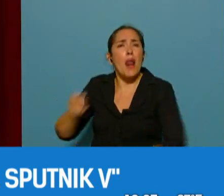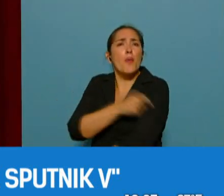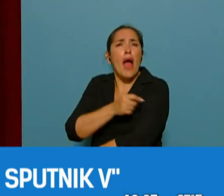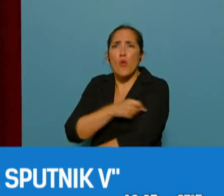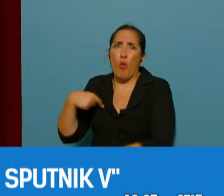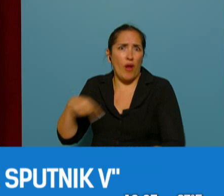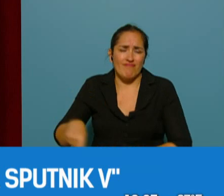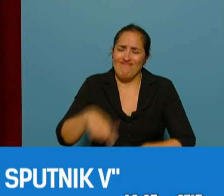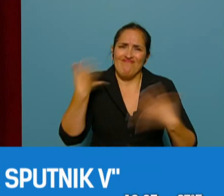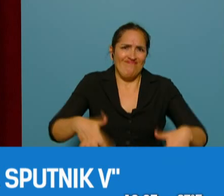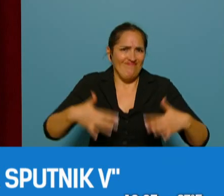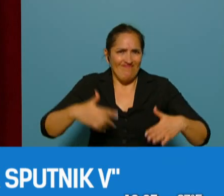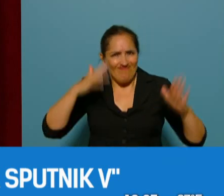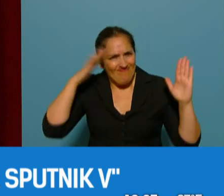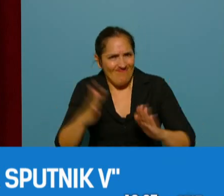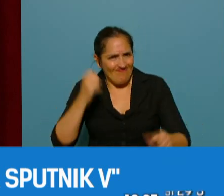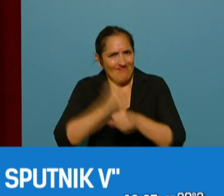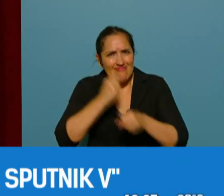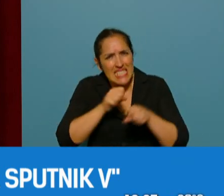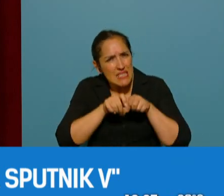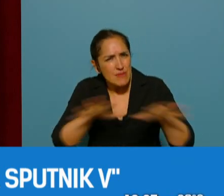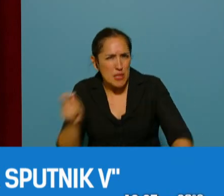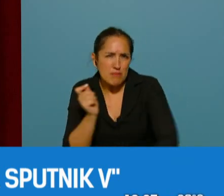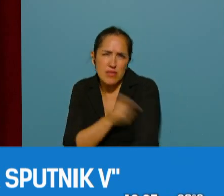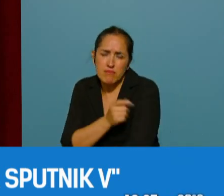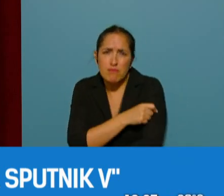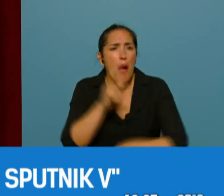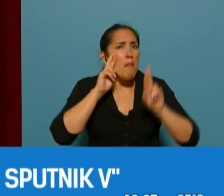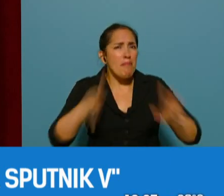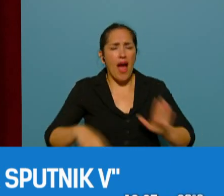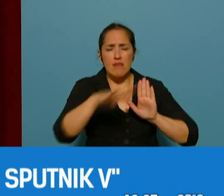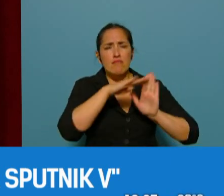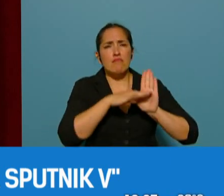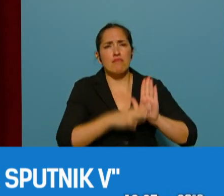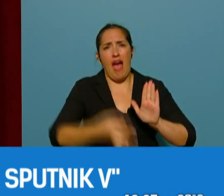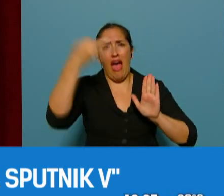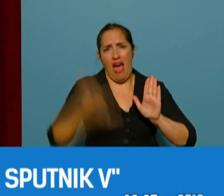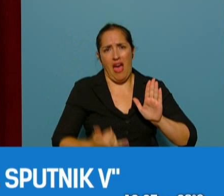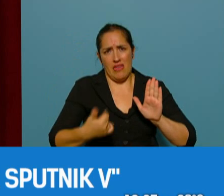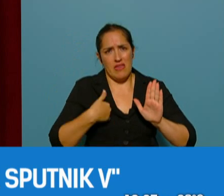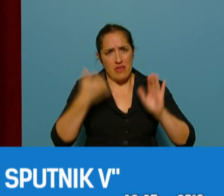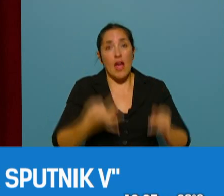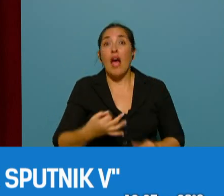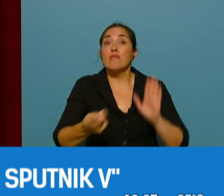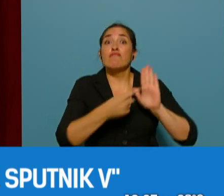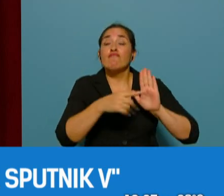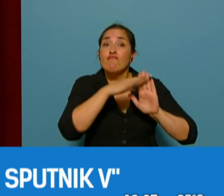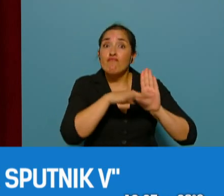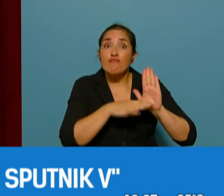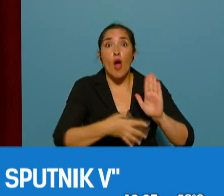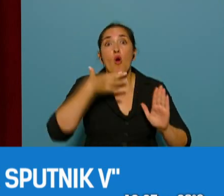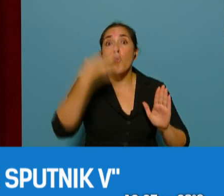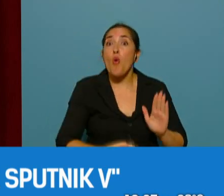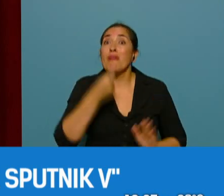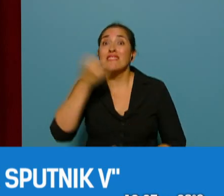vacunación. En este plan hay prioridades muy claras. Las reglas se deben cumplir. Si se